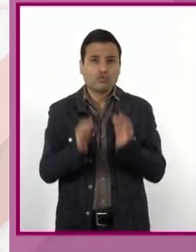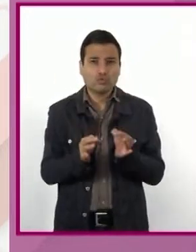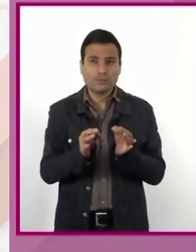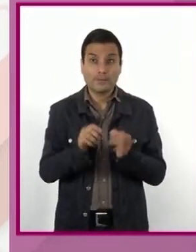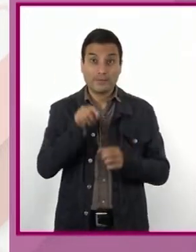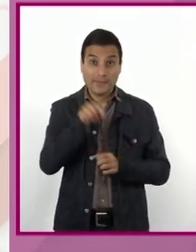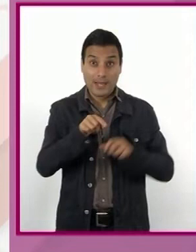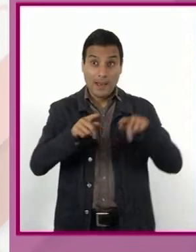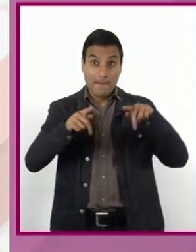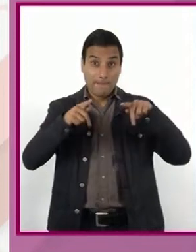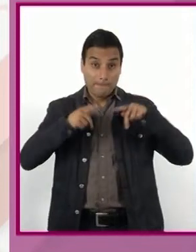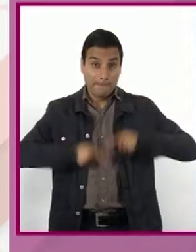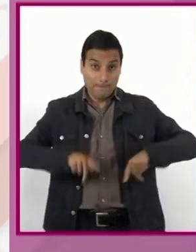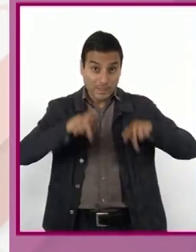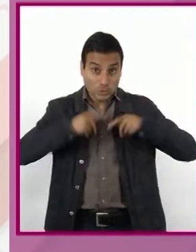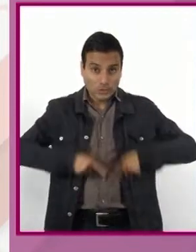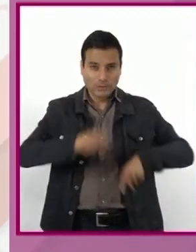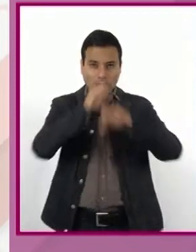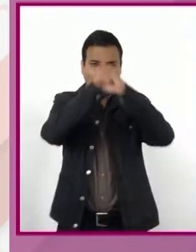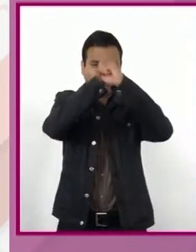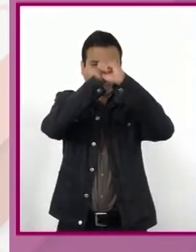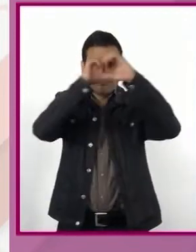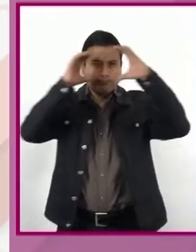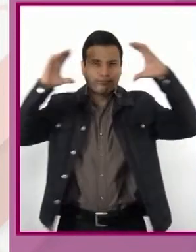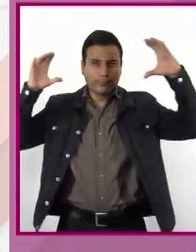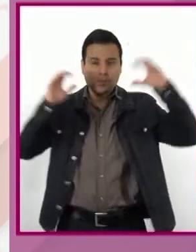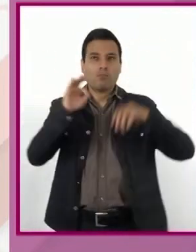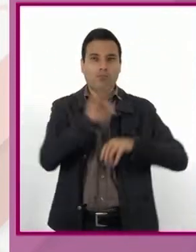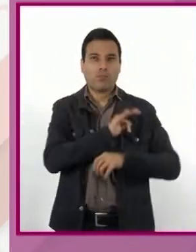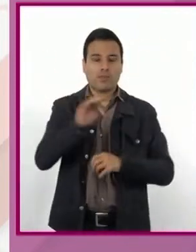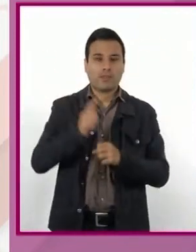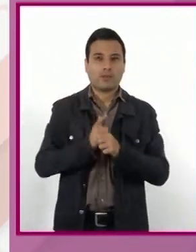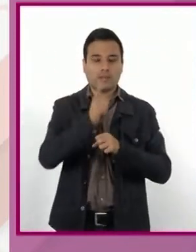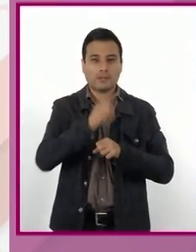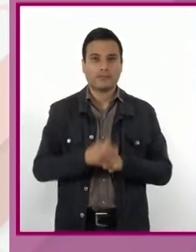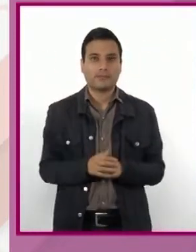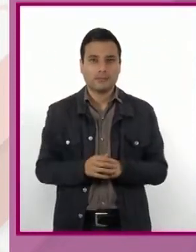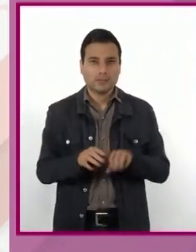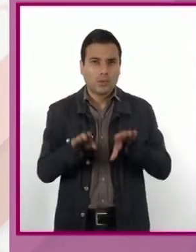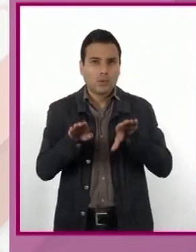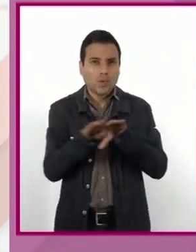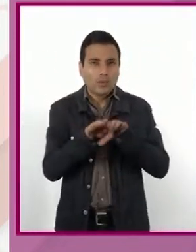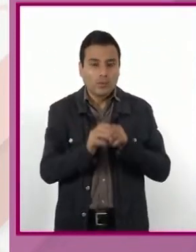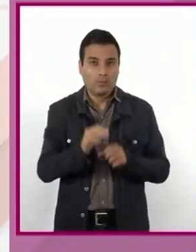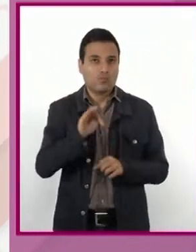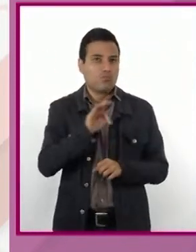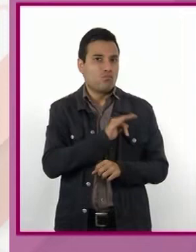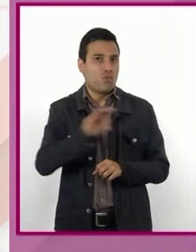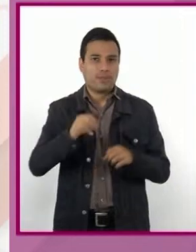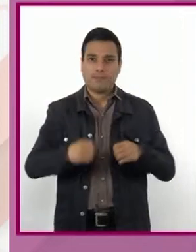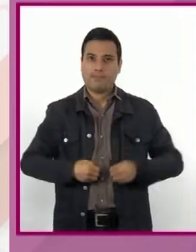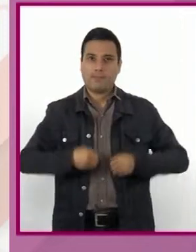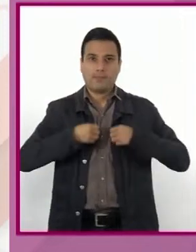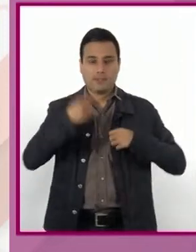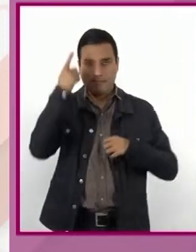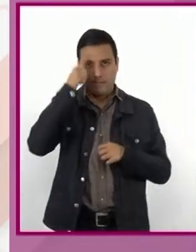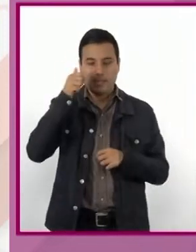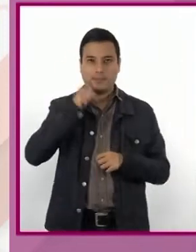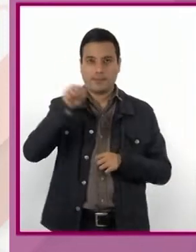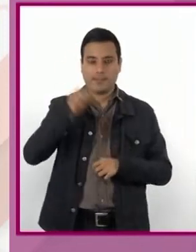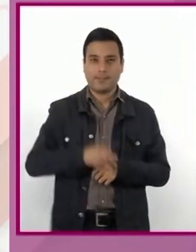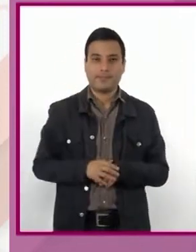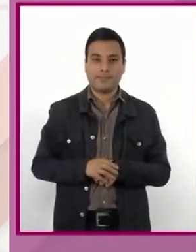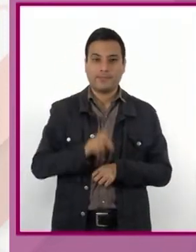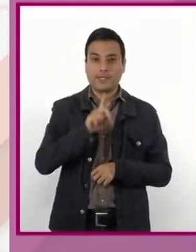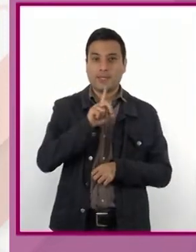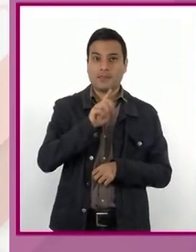la gente con la visión podría encontrarla. Y si lo hacían, se volverían inmortales. Los Debari